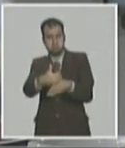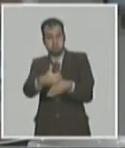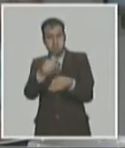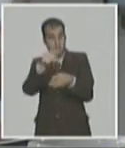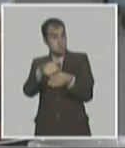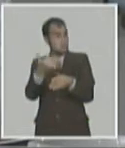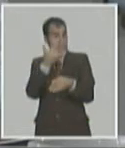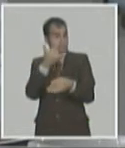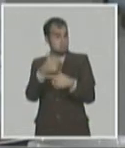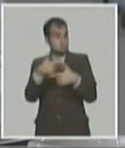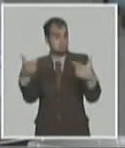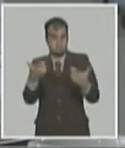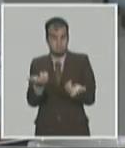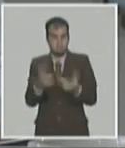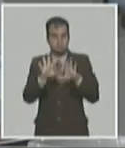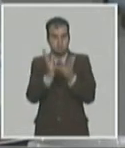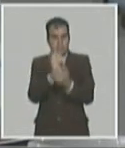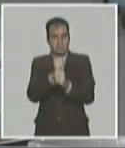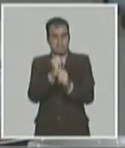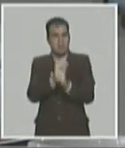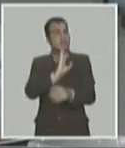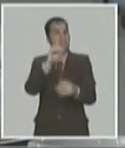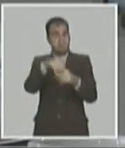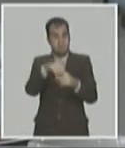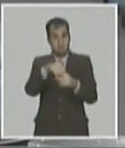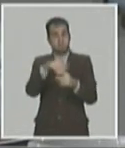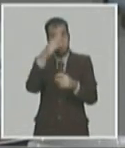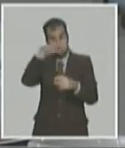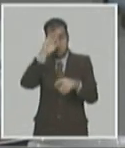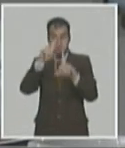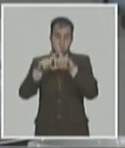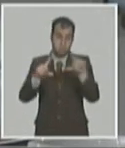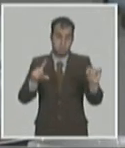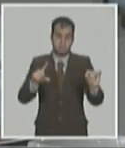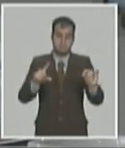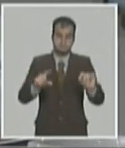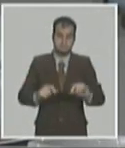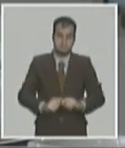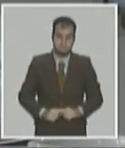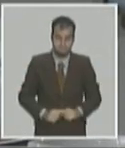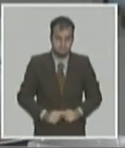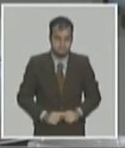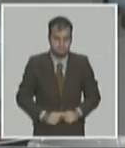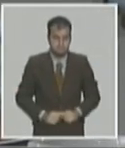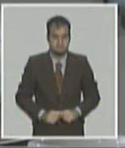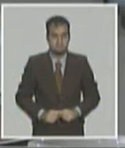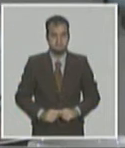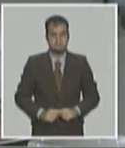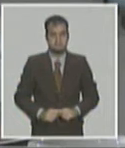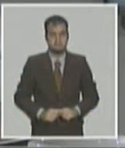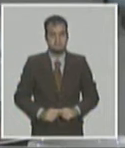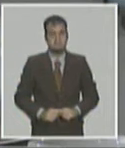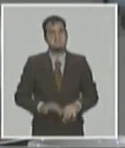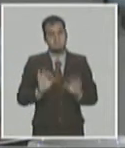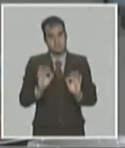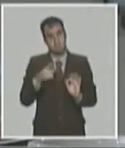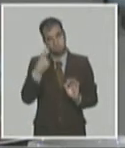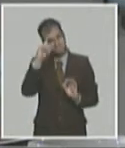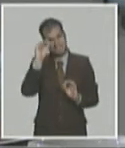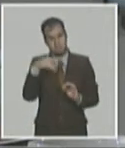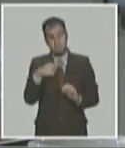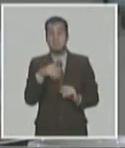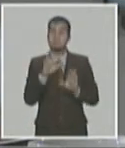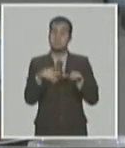toda la actividad que desarrolla nuestro pueblo. Pero también sabemos que depende de nuestro propio esfuerzo lo que